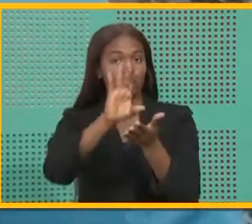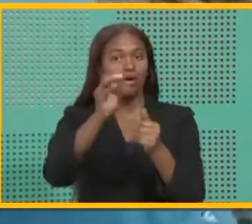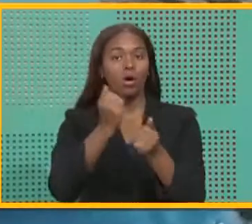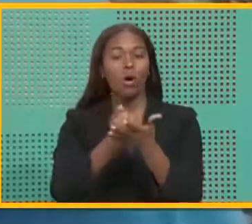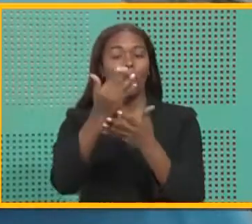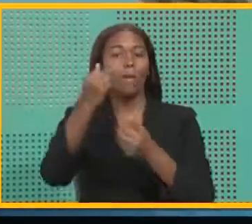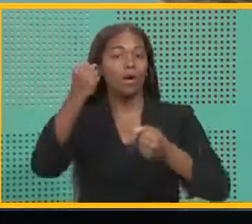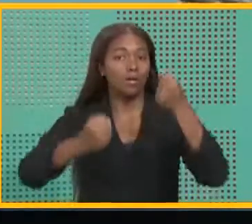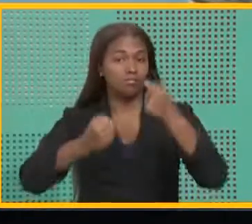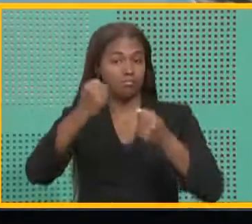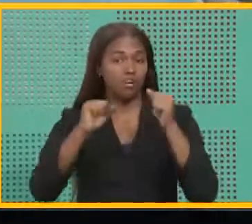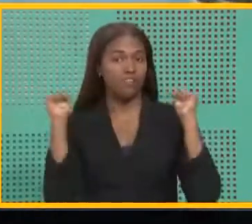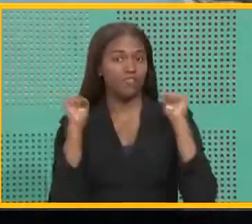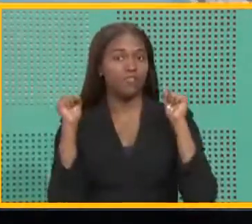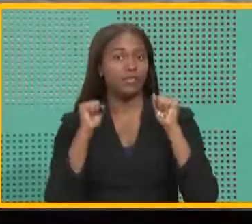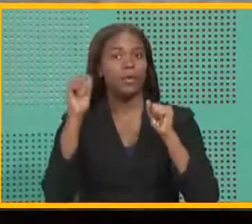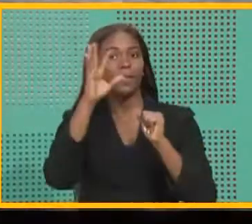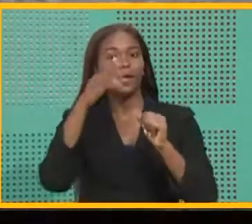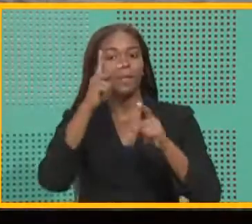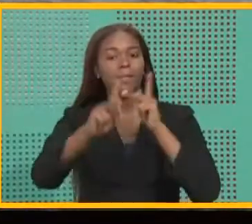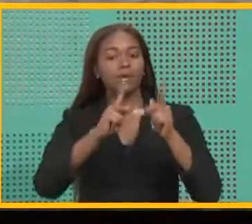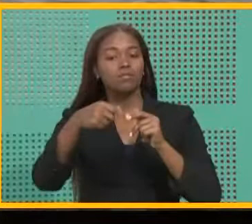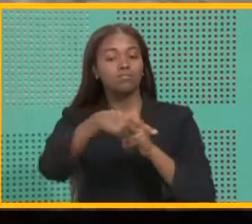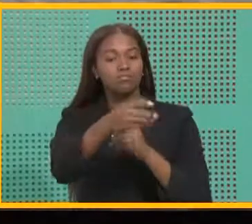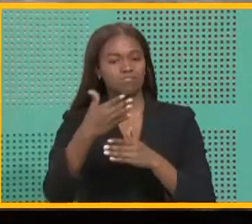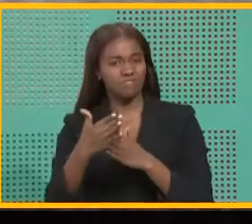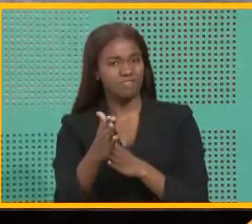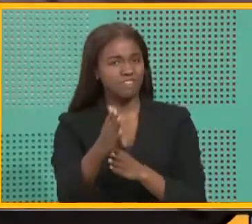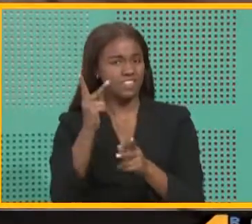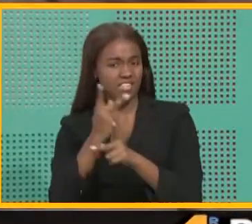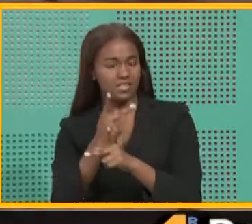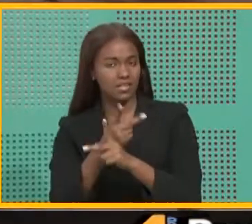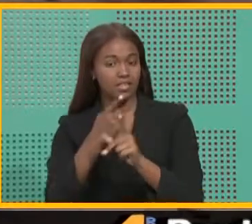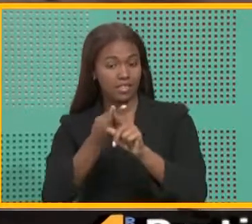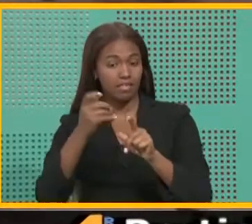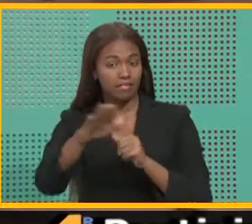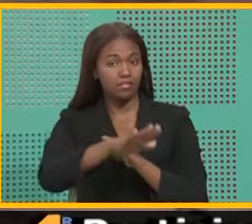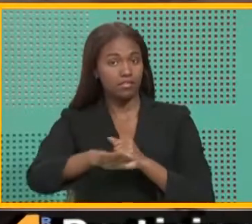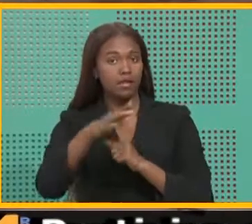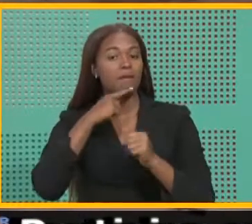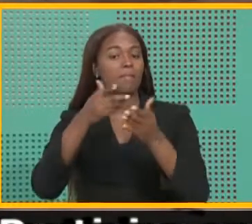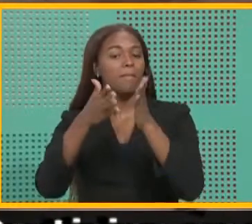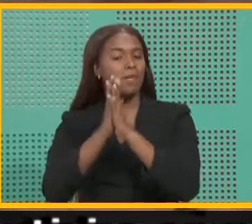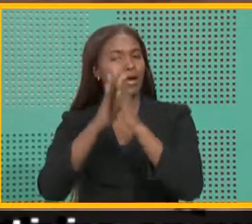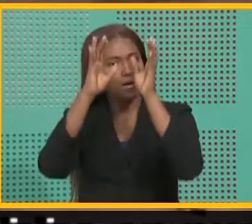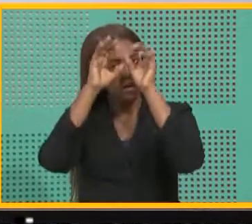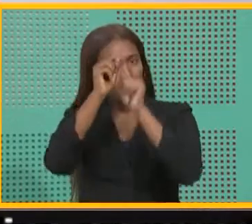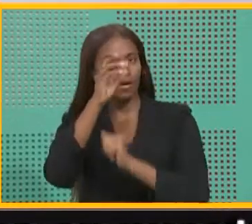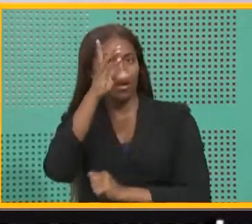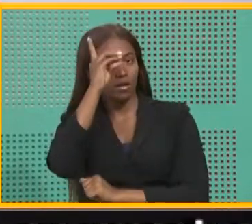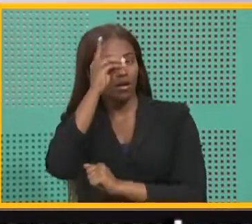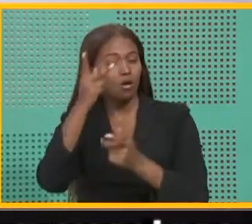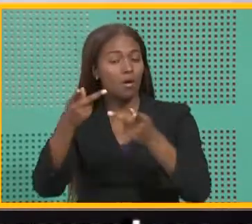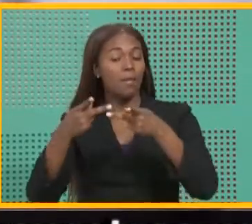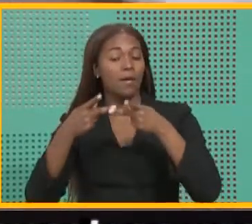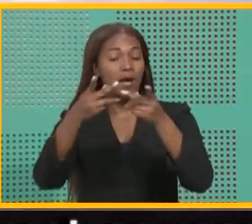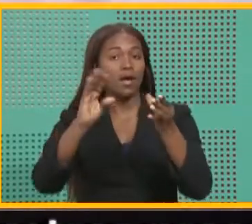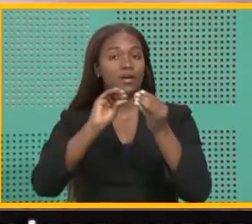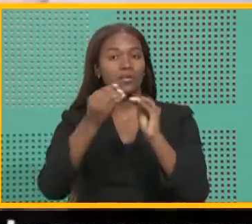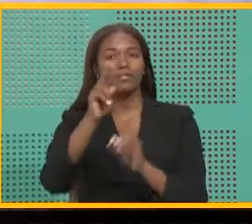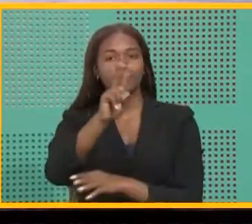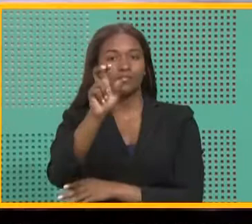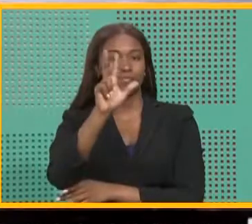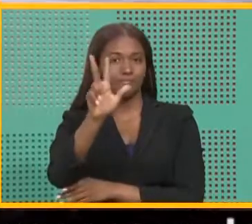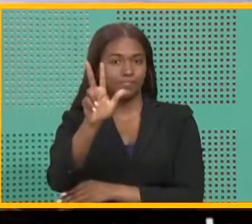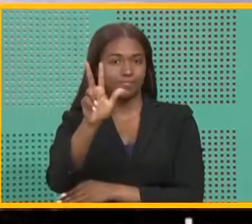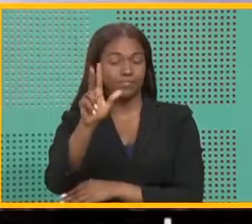de un camión refrigerado que los criadores de tilapias y carpas de la zona le solicitaron al presidente Medina en su visita número